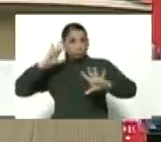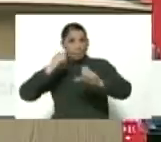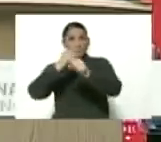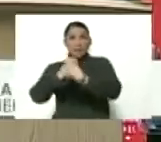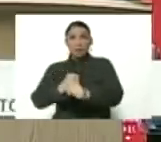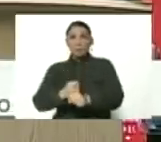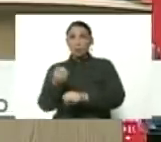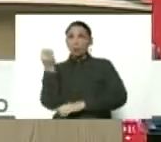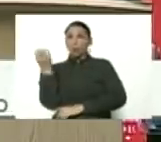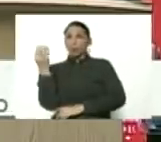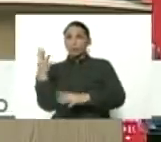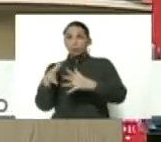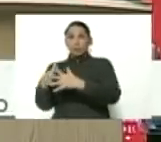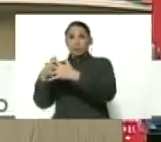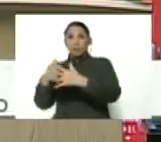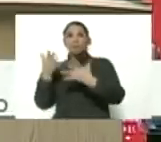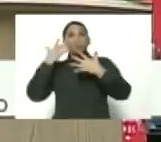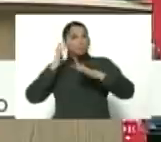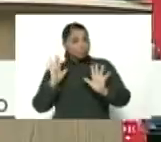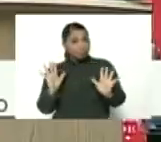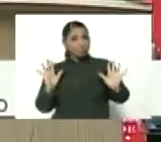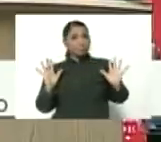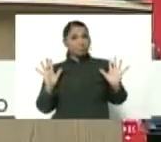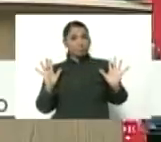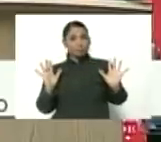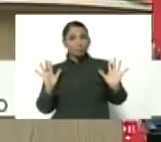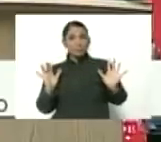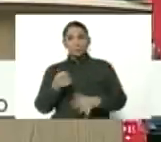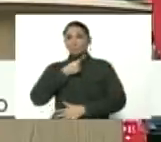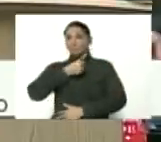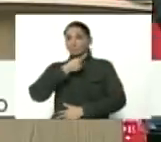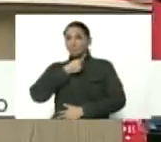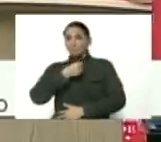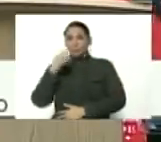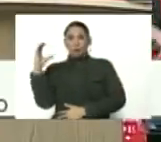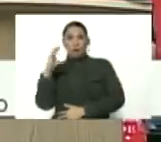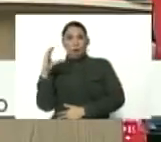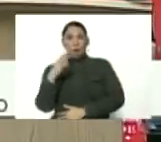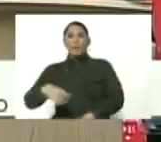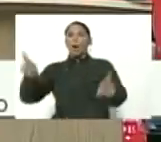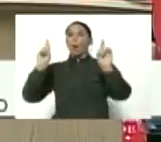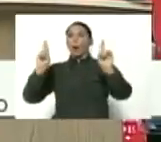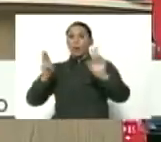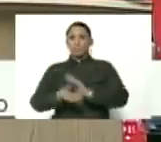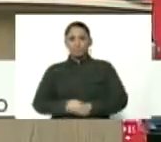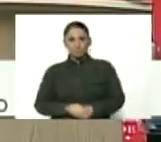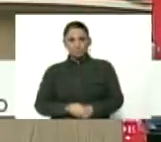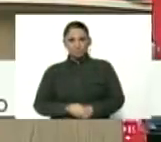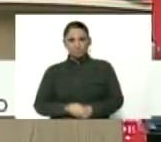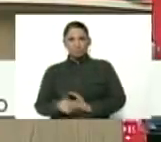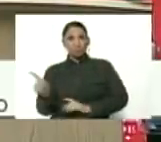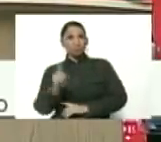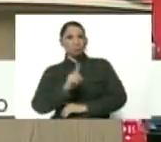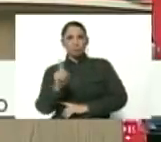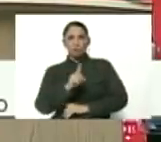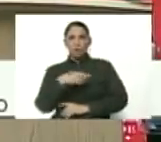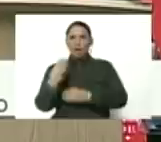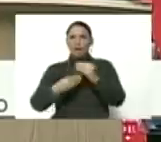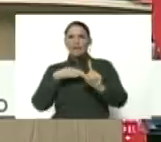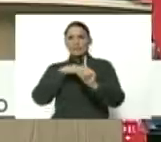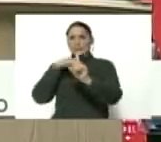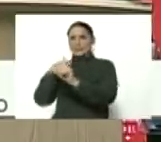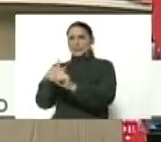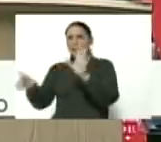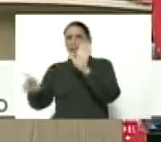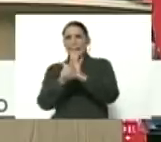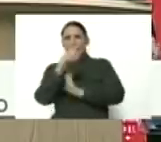el Congreso de Estados Unidos, así esperamos, los medios de comunicación colombianos, ojalá que no se les aplique la ley Mordaza,